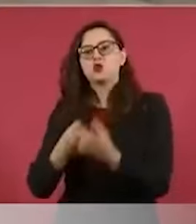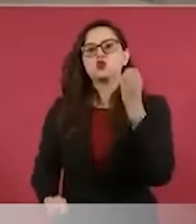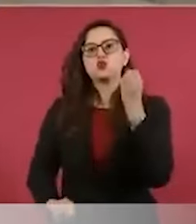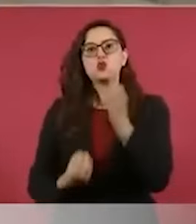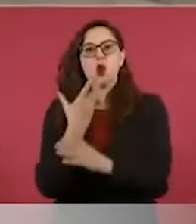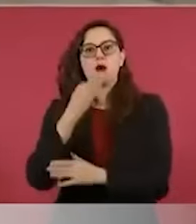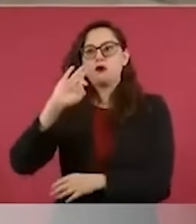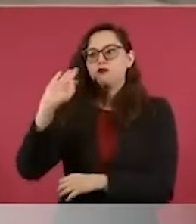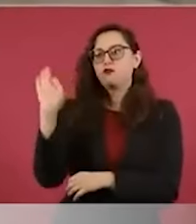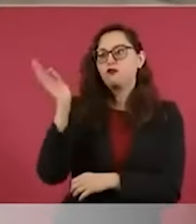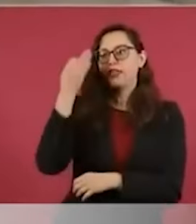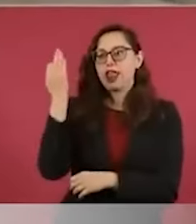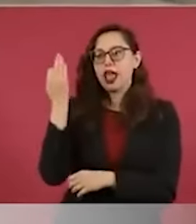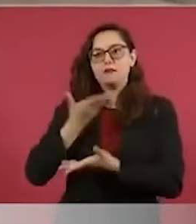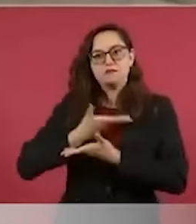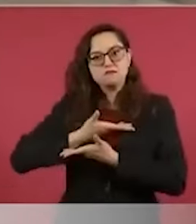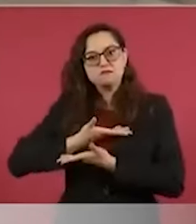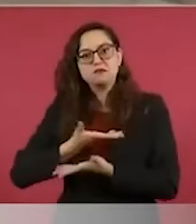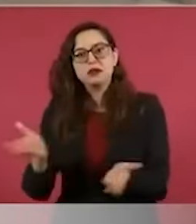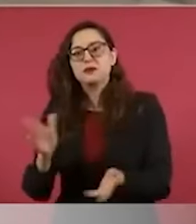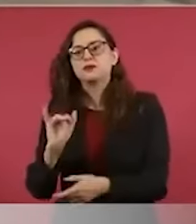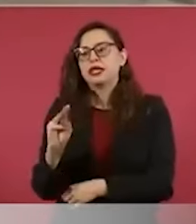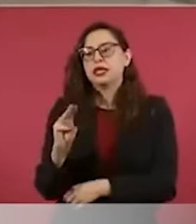estados el sistema de salud universal y gratuito para personas inseguridad social conocido como